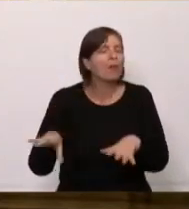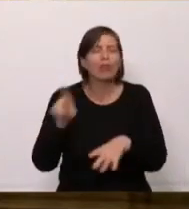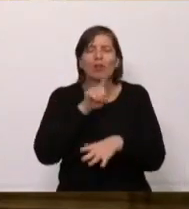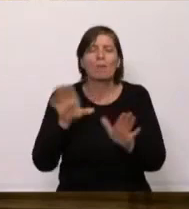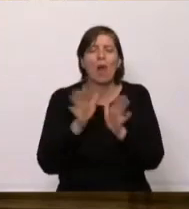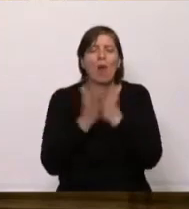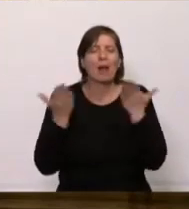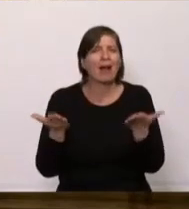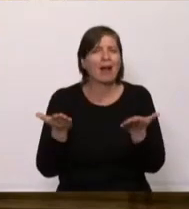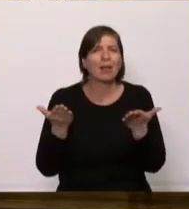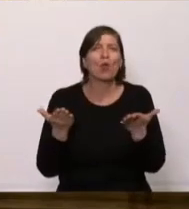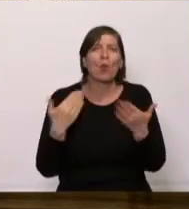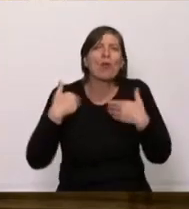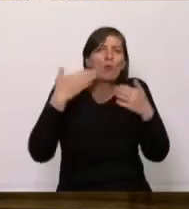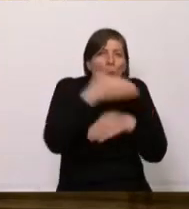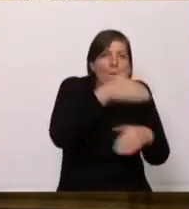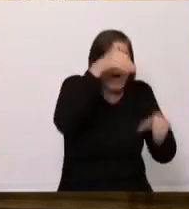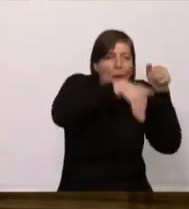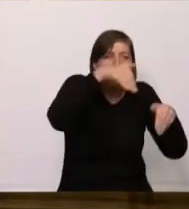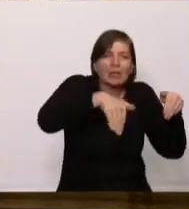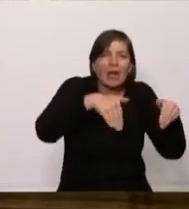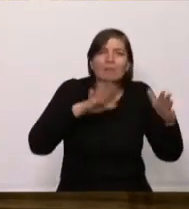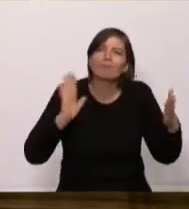dejemos el Evangelio en la puerta del cuarto oscuro.